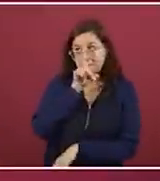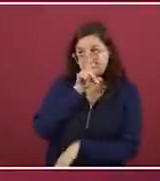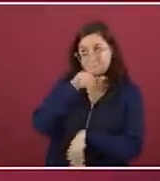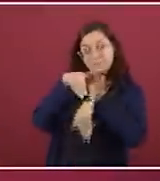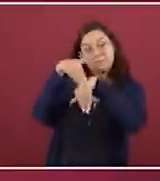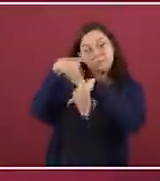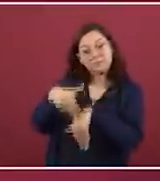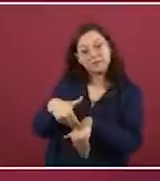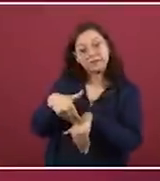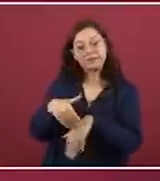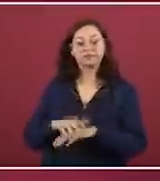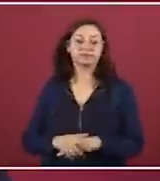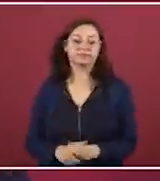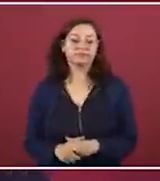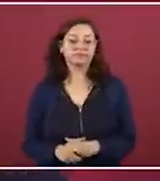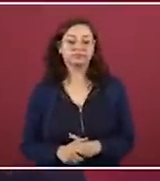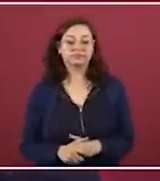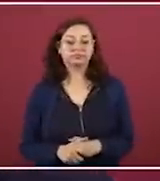Nada.